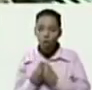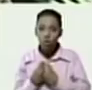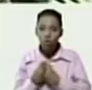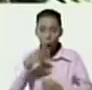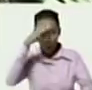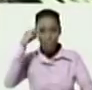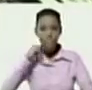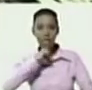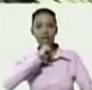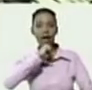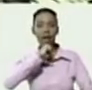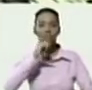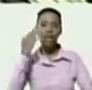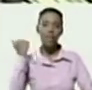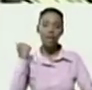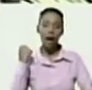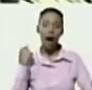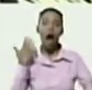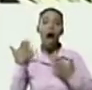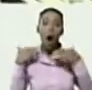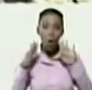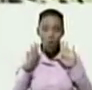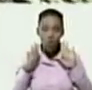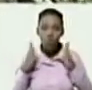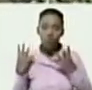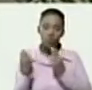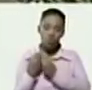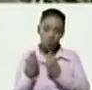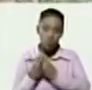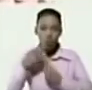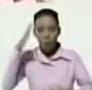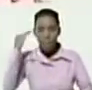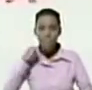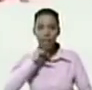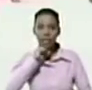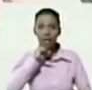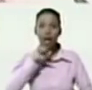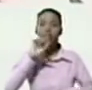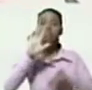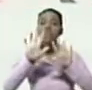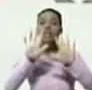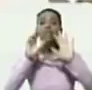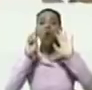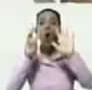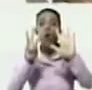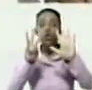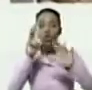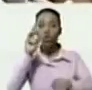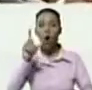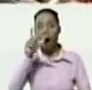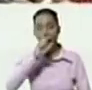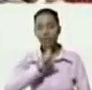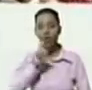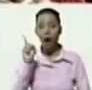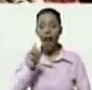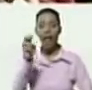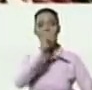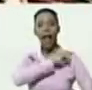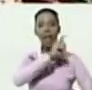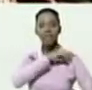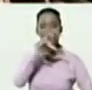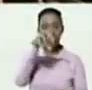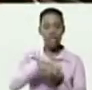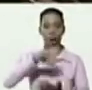niño aún estaba al lado de Miranda. A los 18 años ya era jefe de Estado Mayor